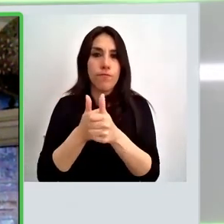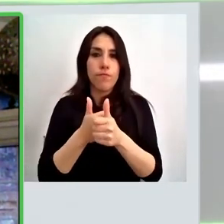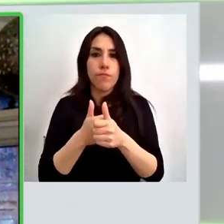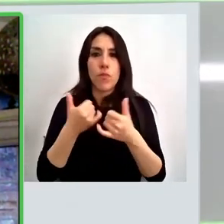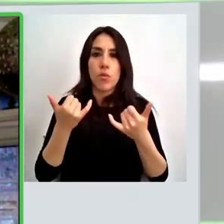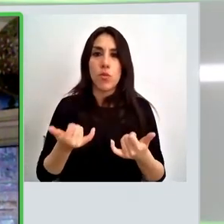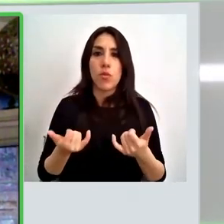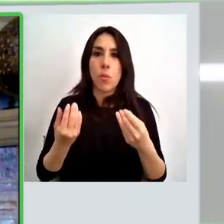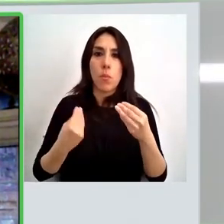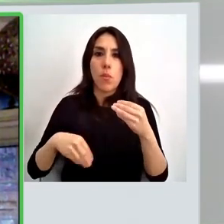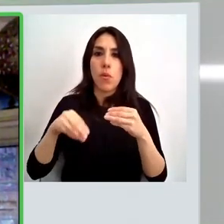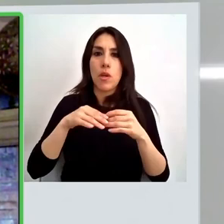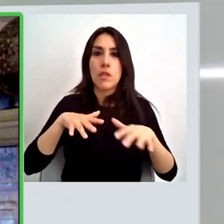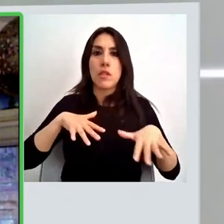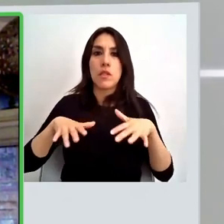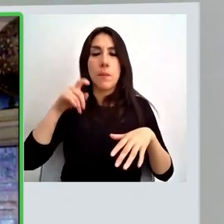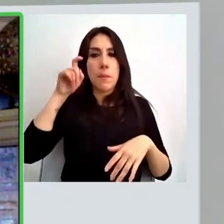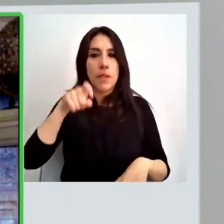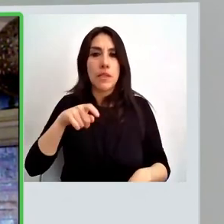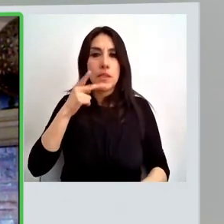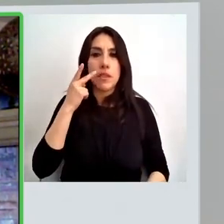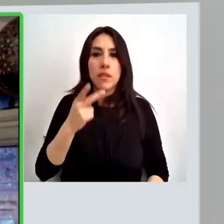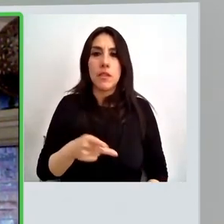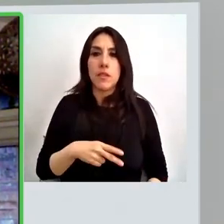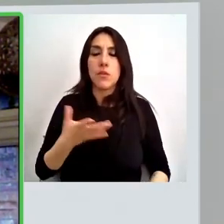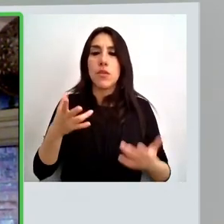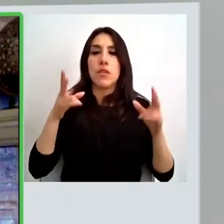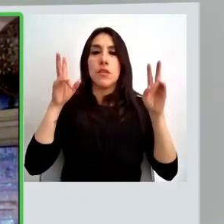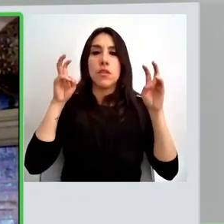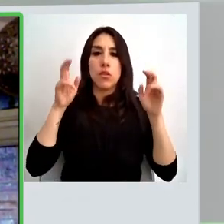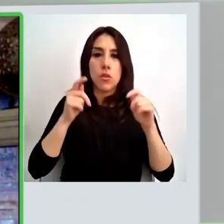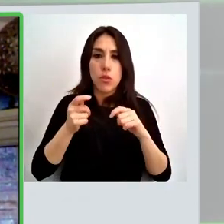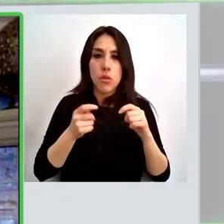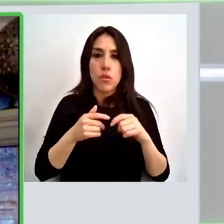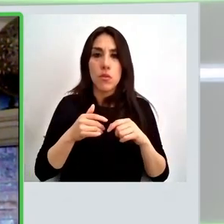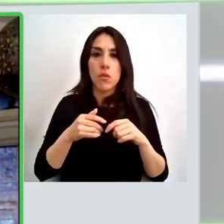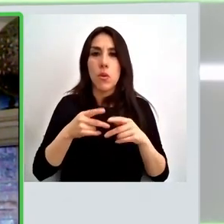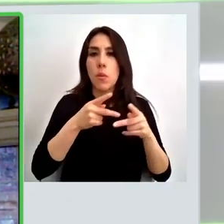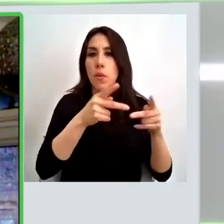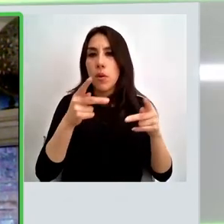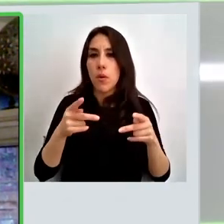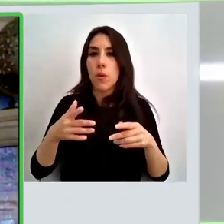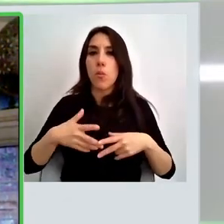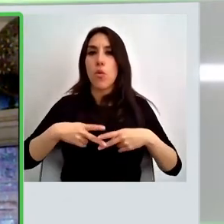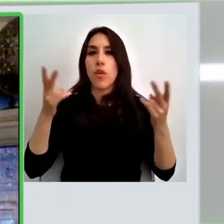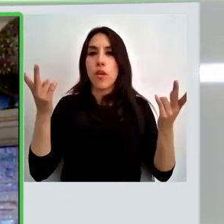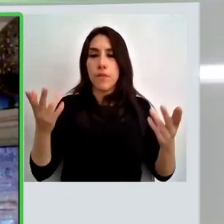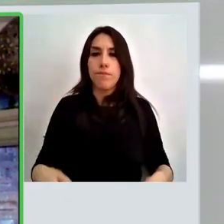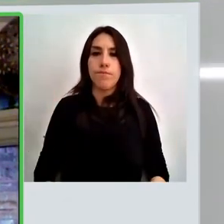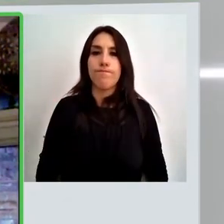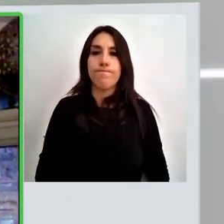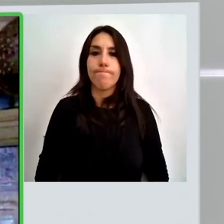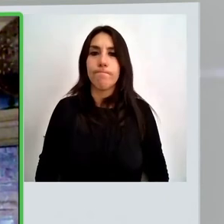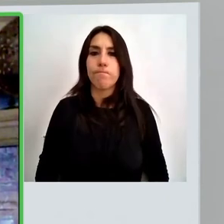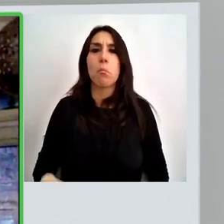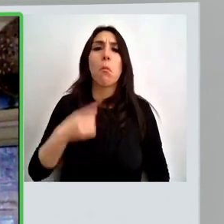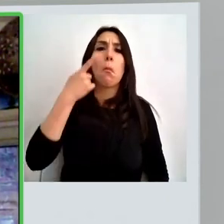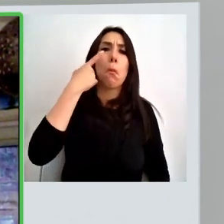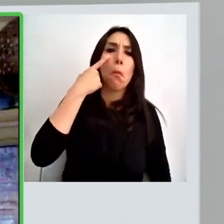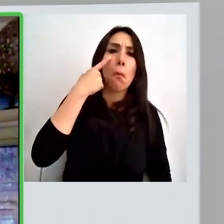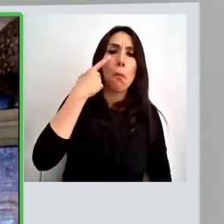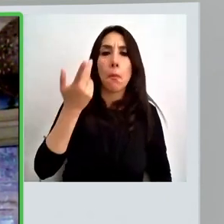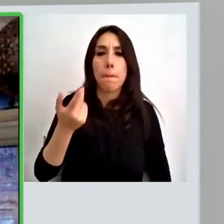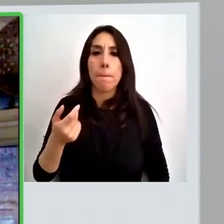como una entidad pública son muy conocidos y el grupo de recursos para